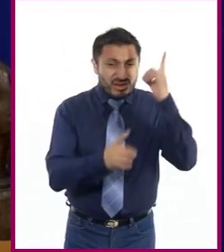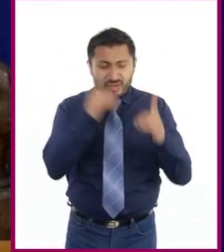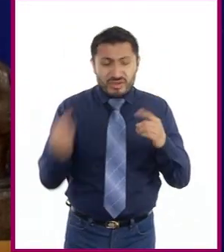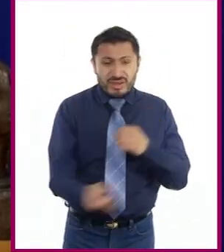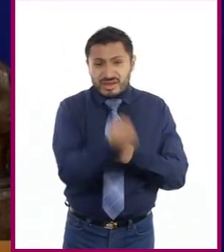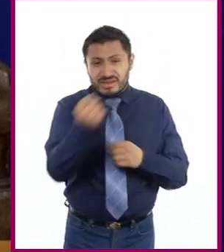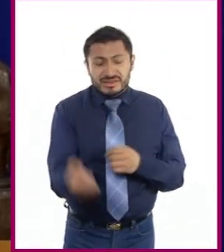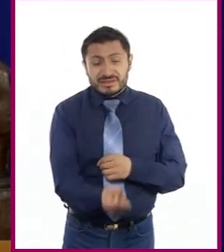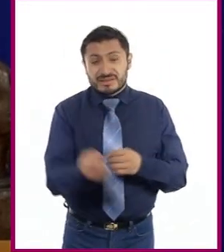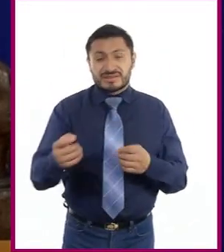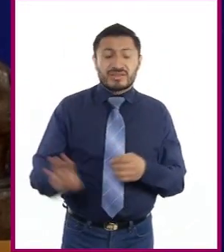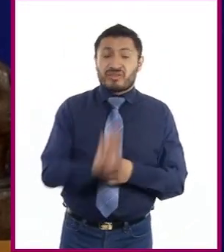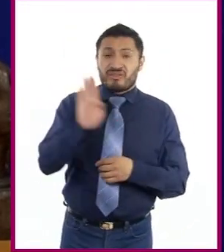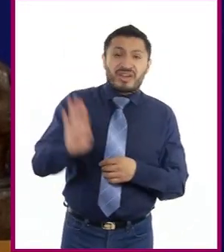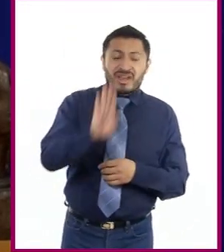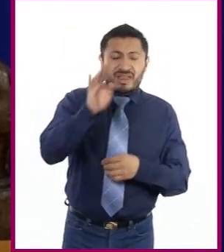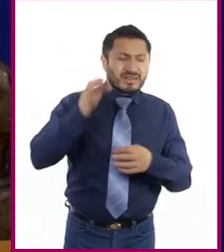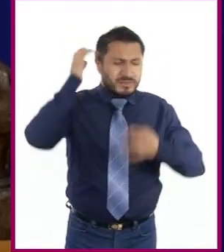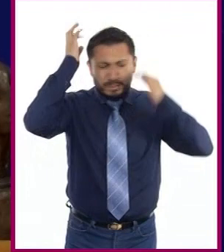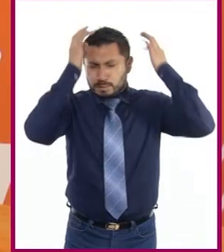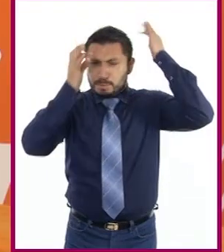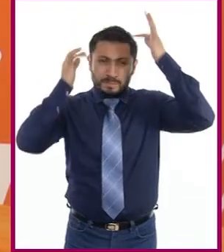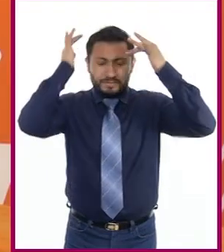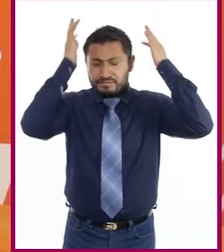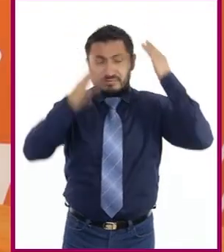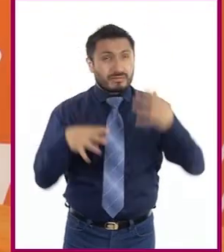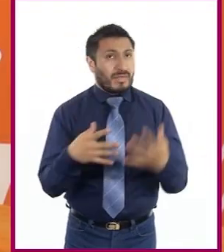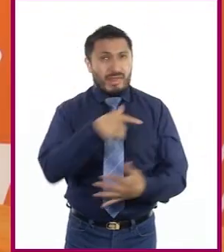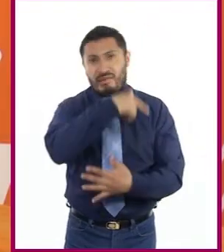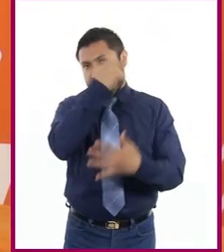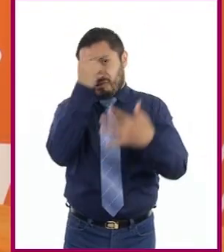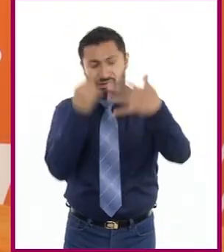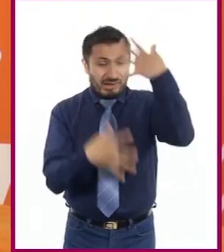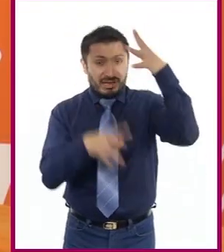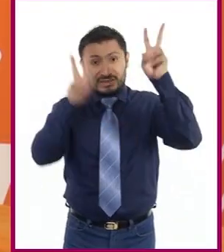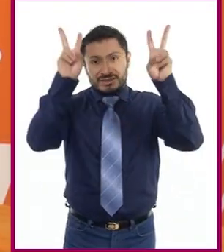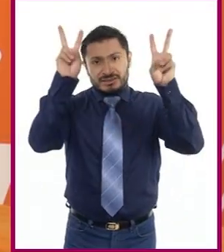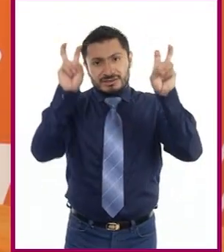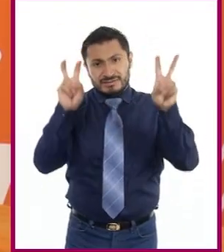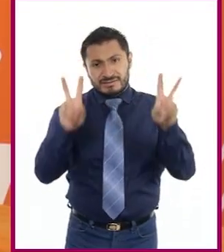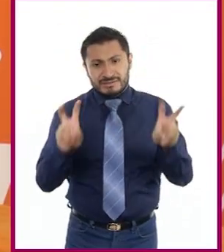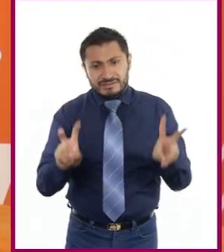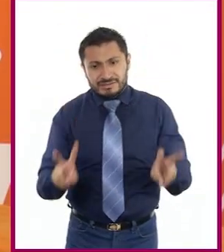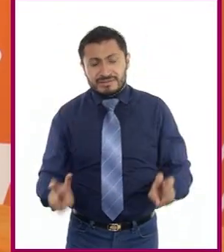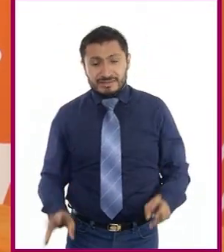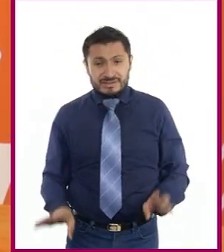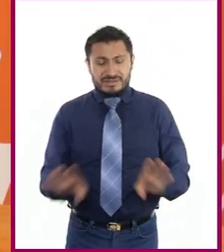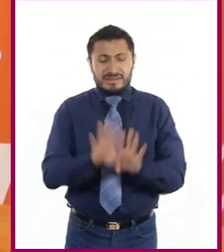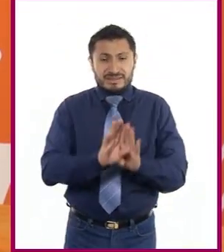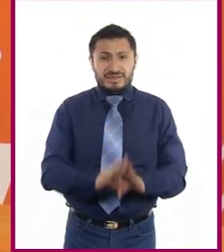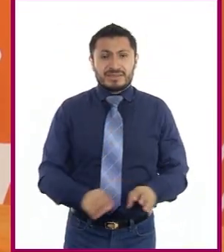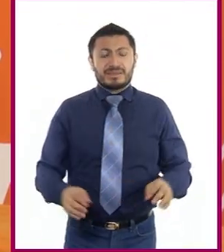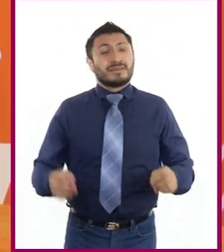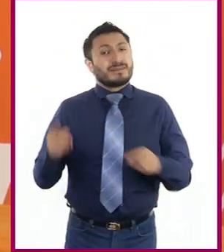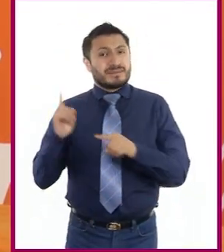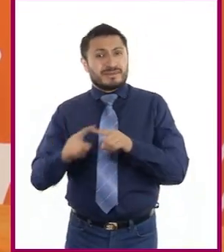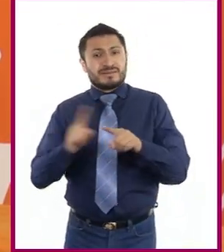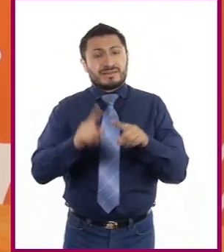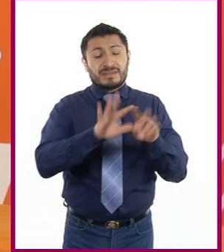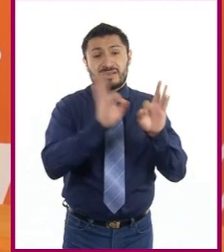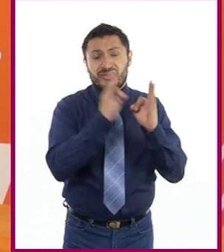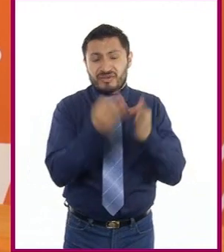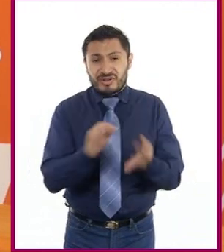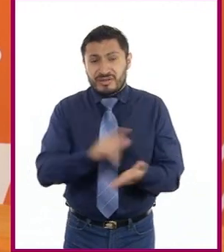espectro, reflexiones de Hamlet. Todos estos temas se desatan en fuerzas opuestas: